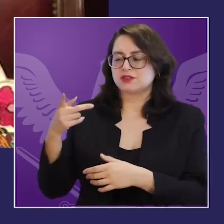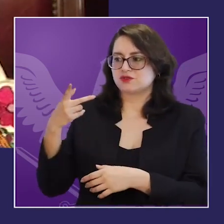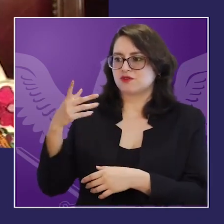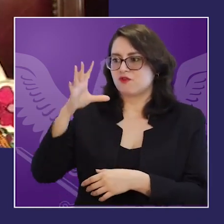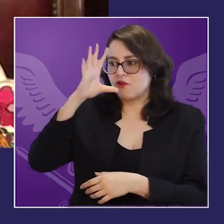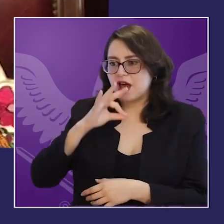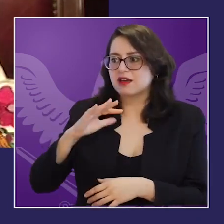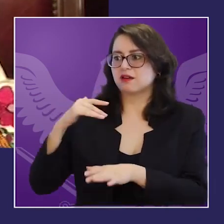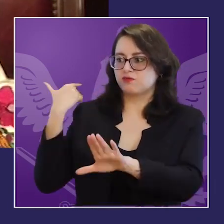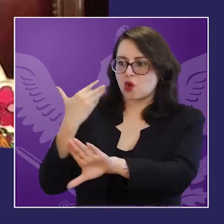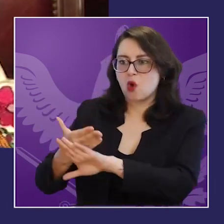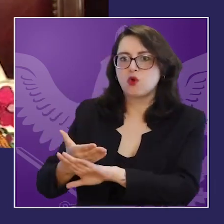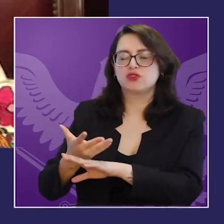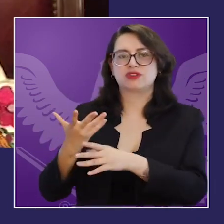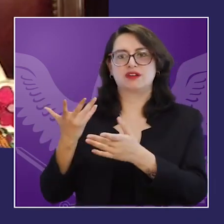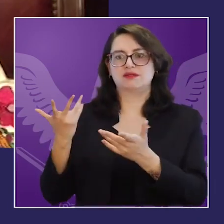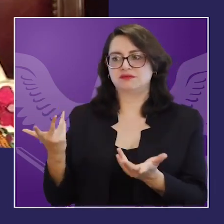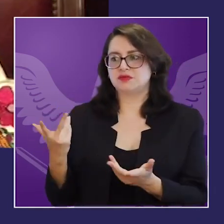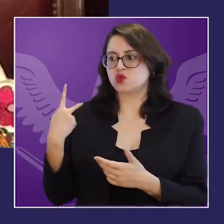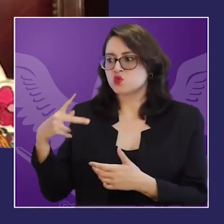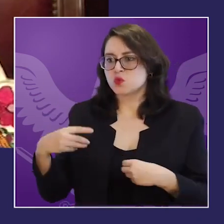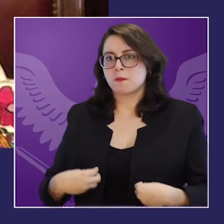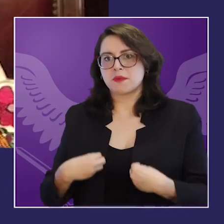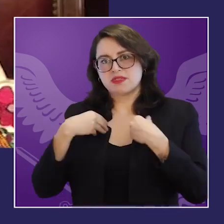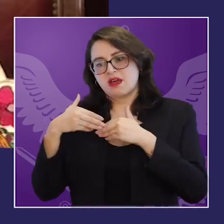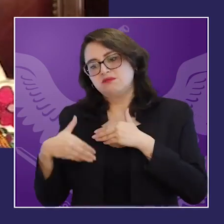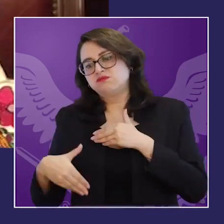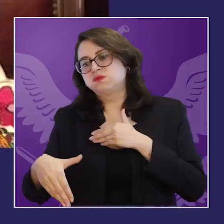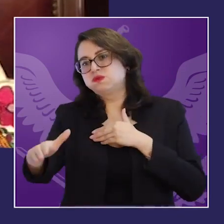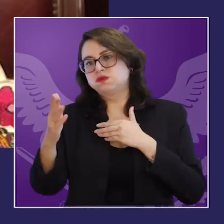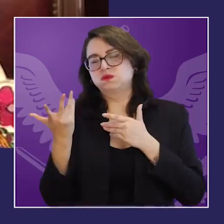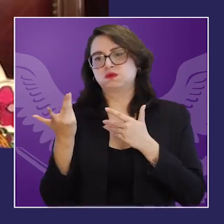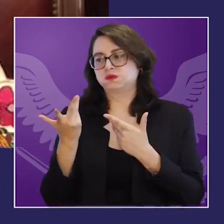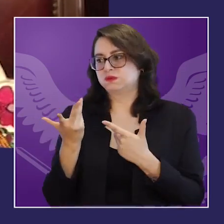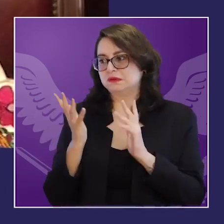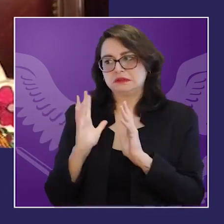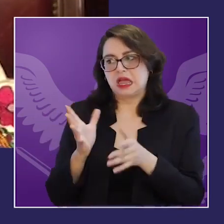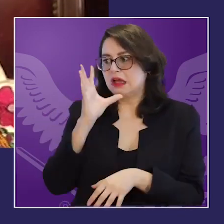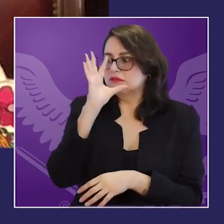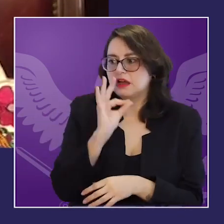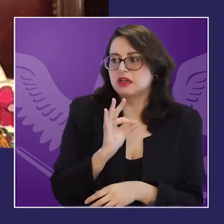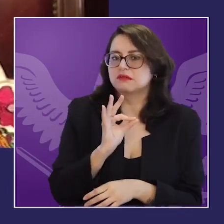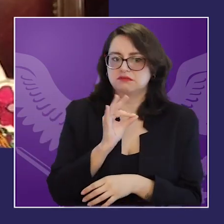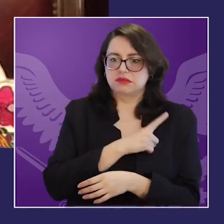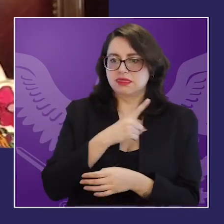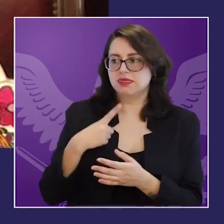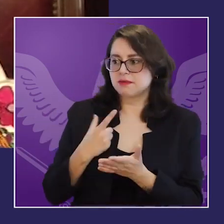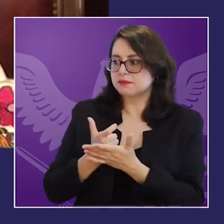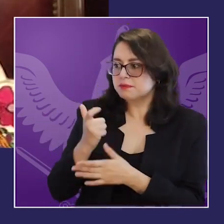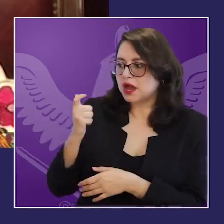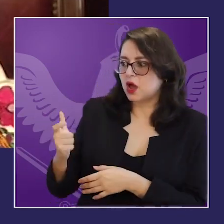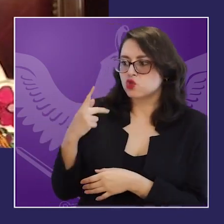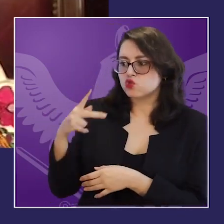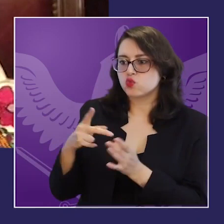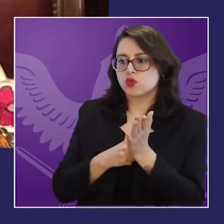fuimos violentadas y no pudimos concretar nuestro plan de vida a la hora por haber sufrido violencia. Así que ahí como